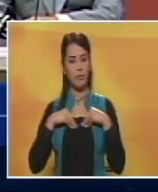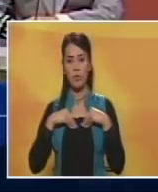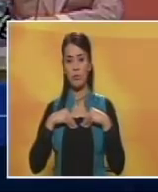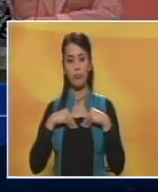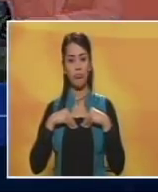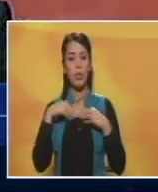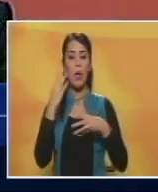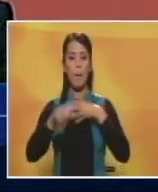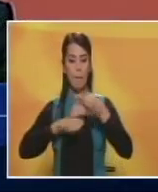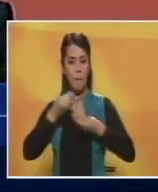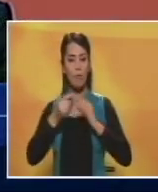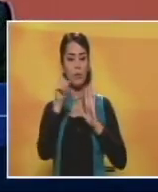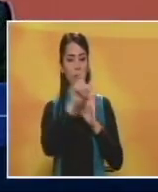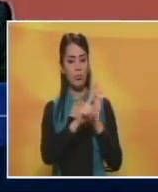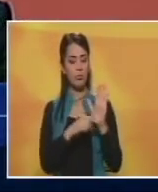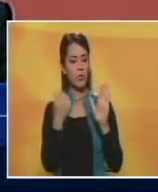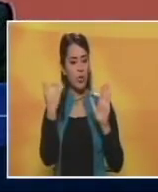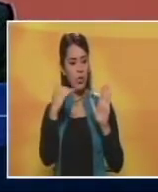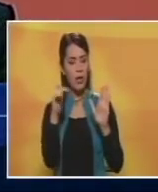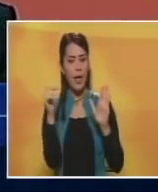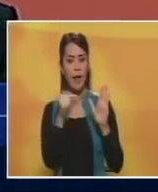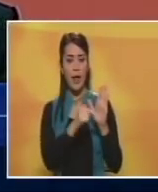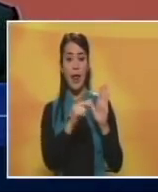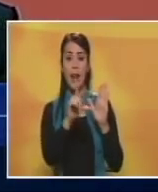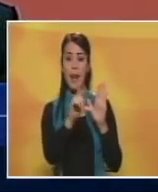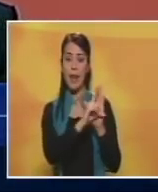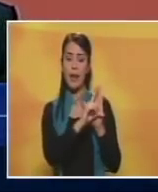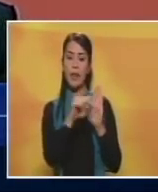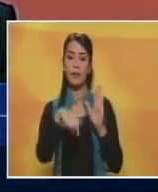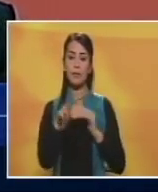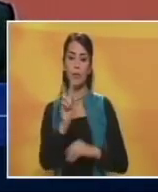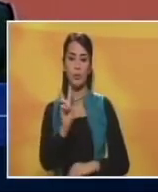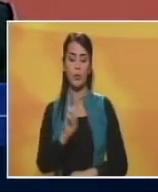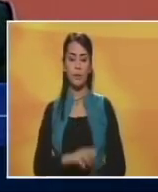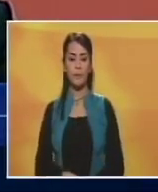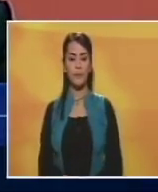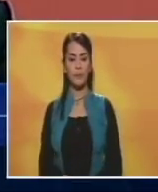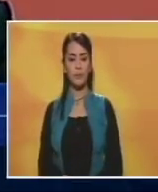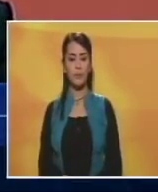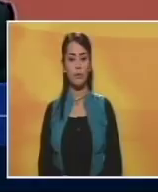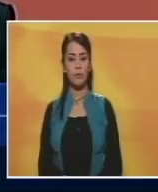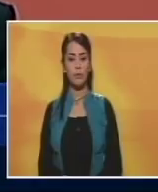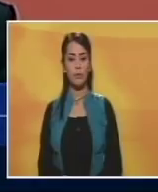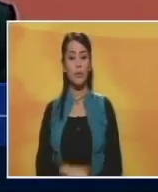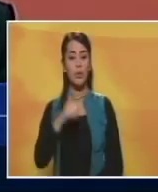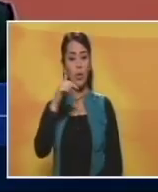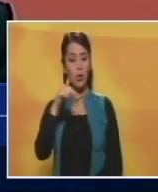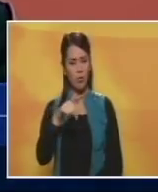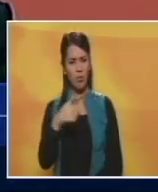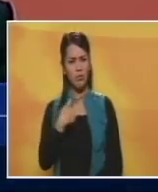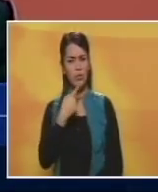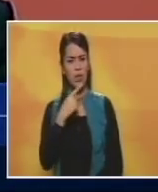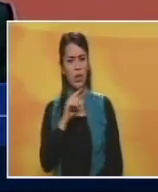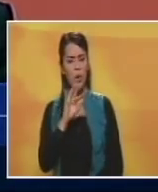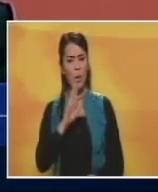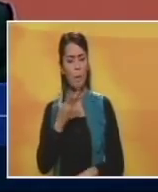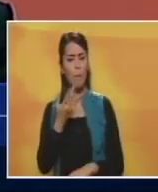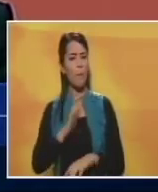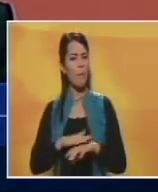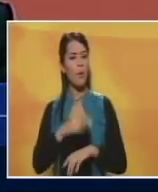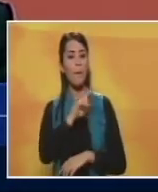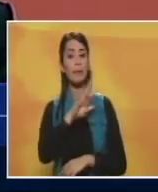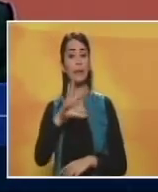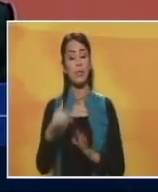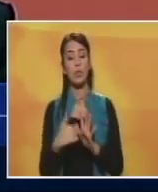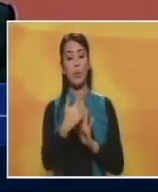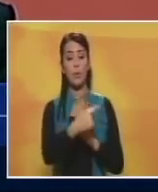actuaremos conforme a lo establecido en las leyes de la República. Simplemente dejo el comentario porque de los 25